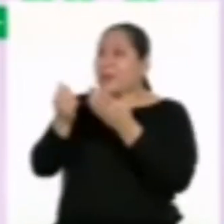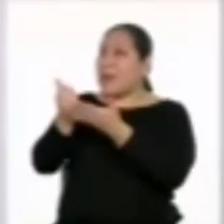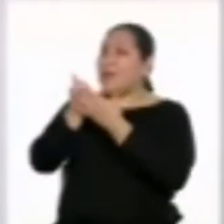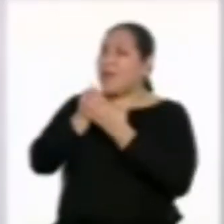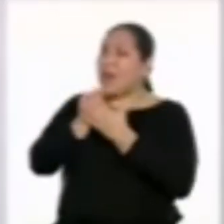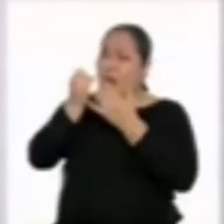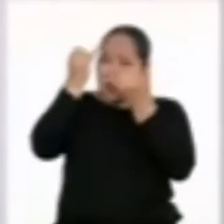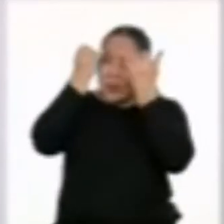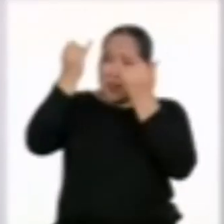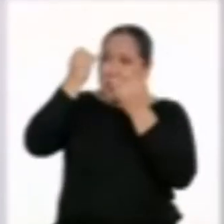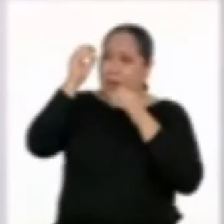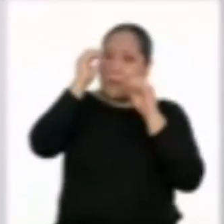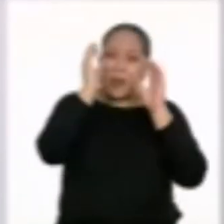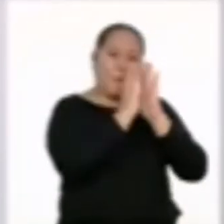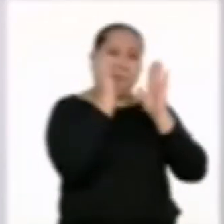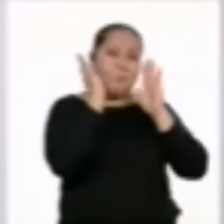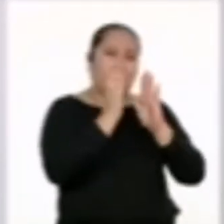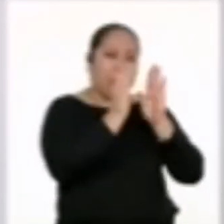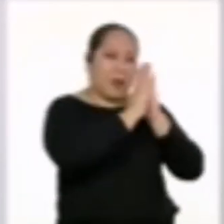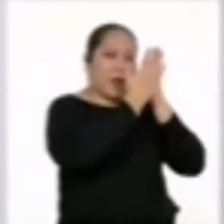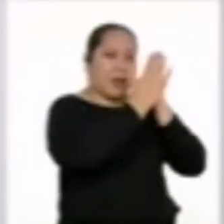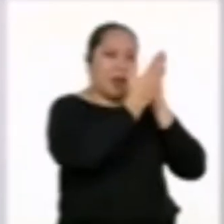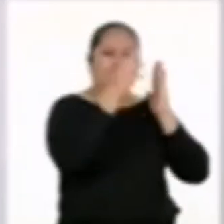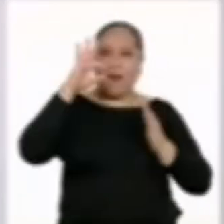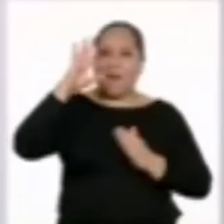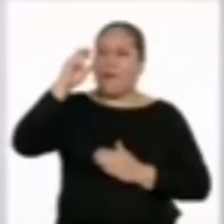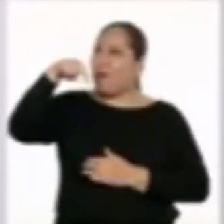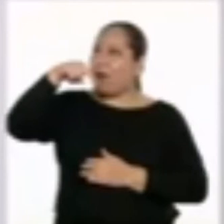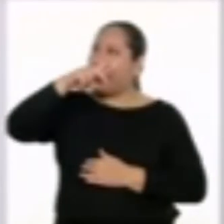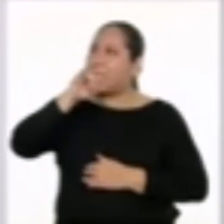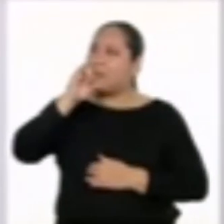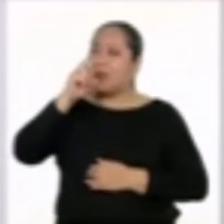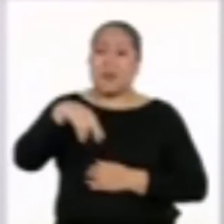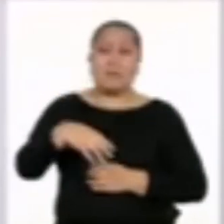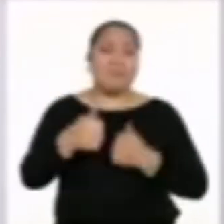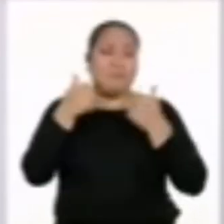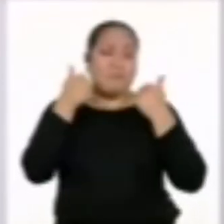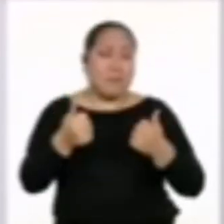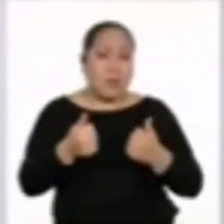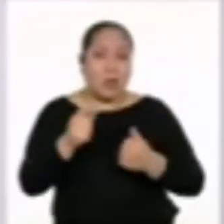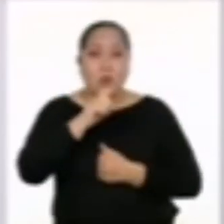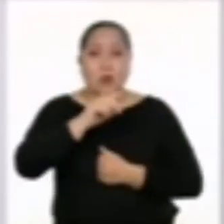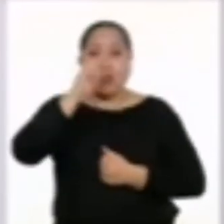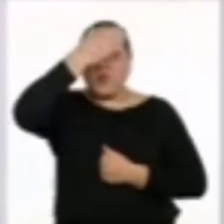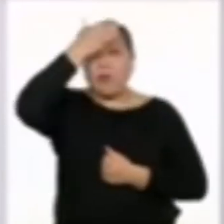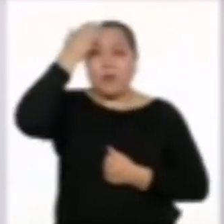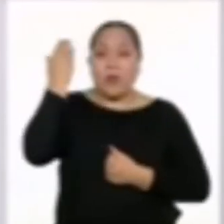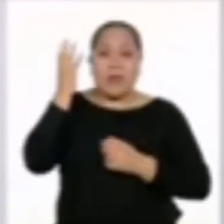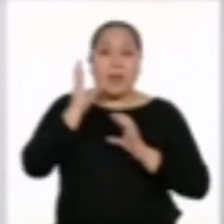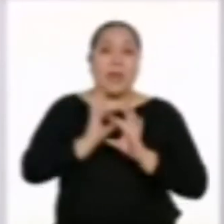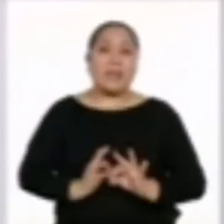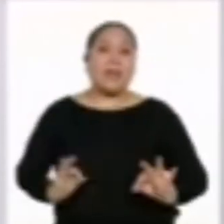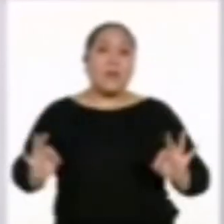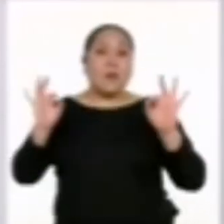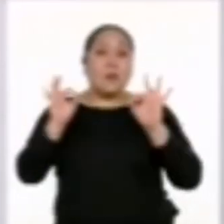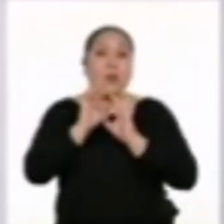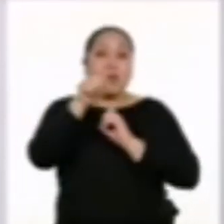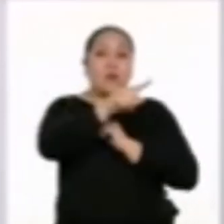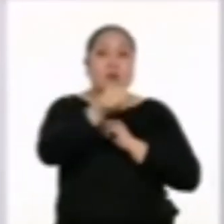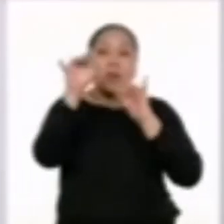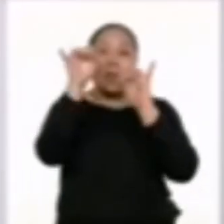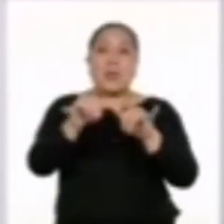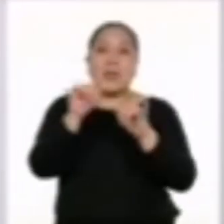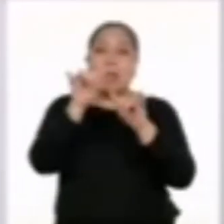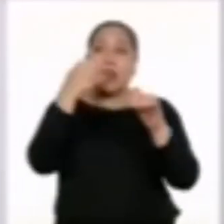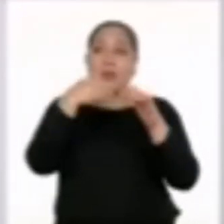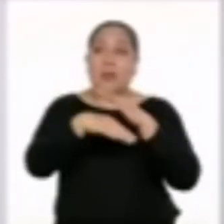nuestro fanzine. Ha sido un gusto. Me despido, no sin antes recordarles lo importante que es que permanezcamos